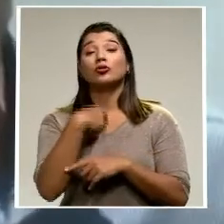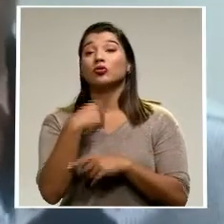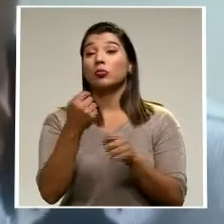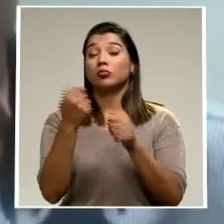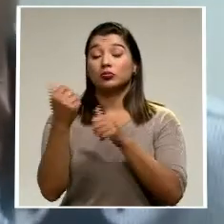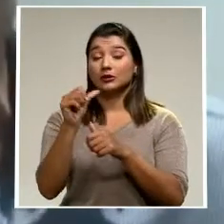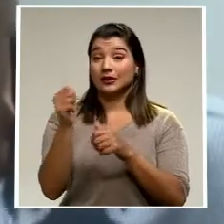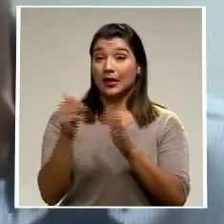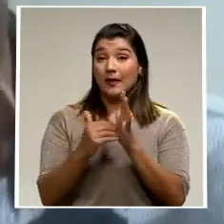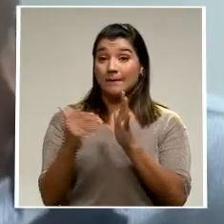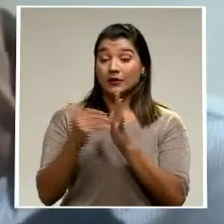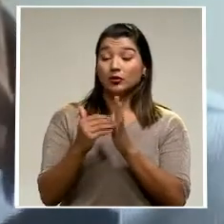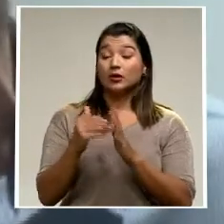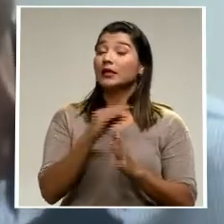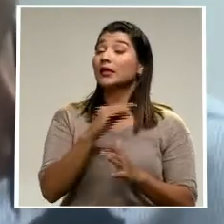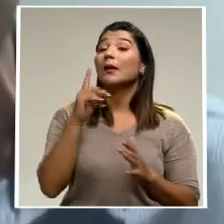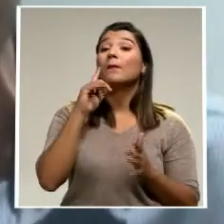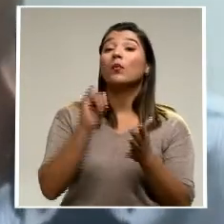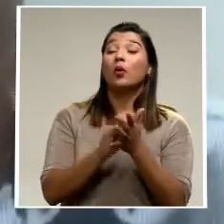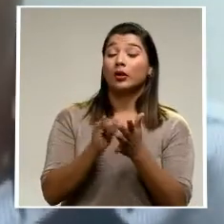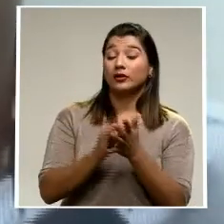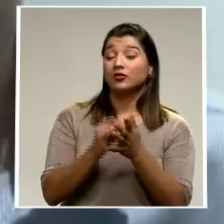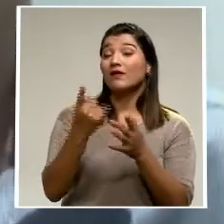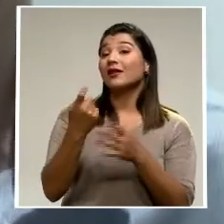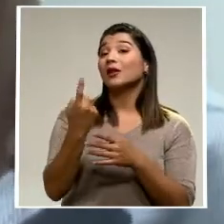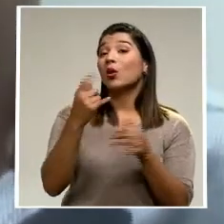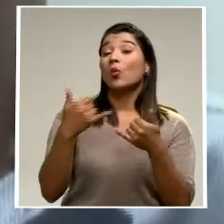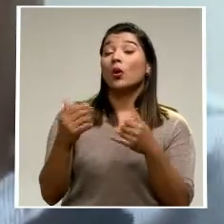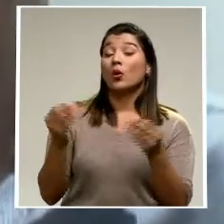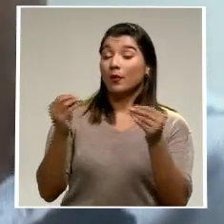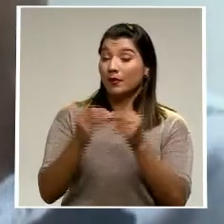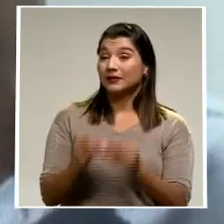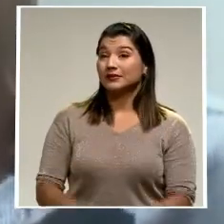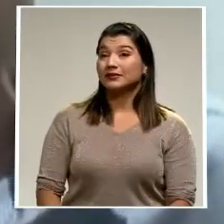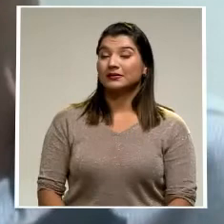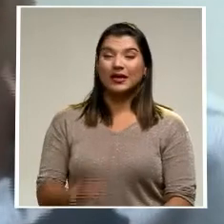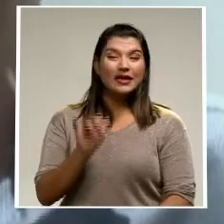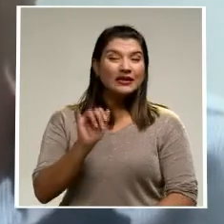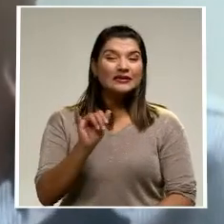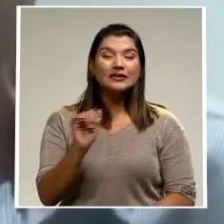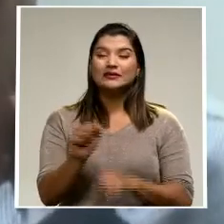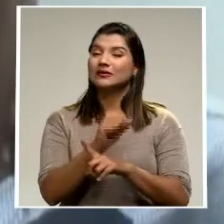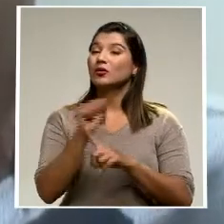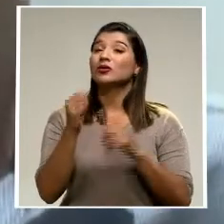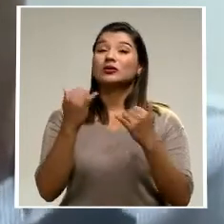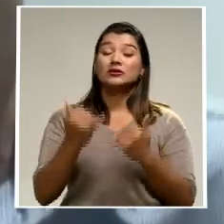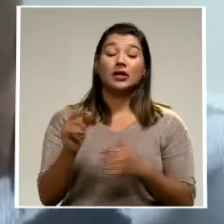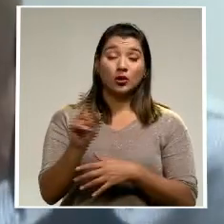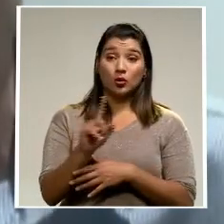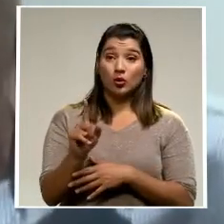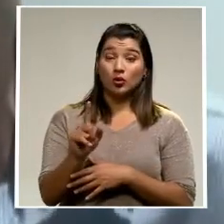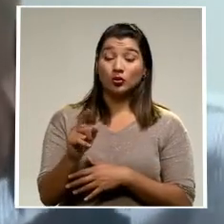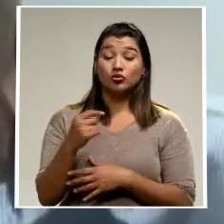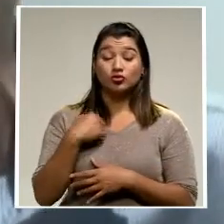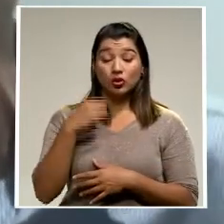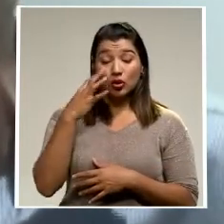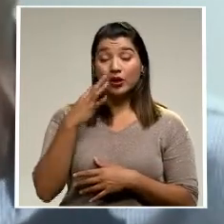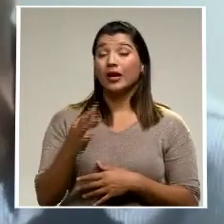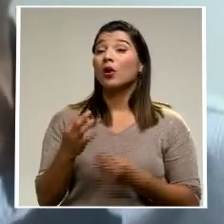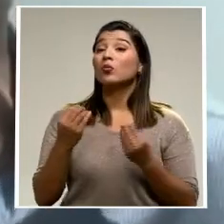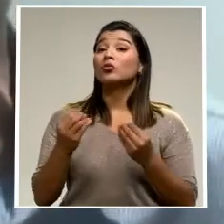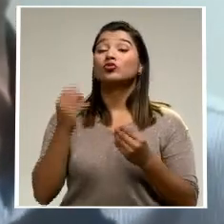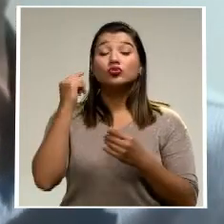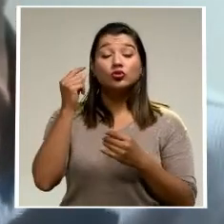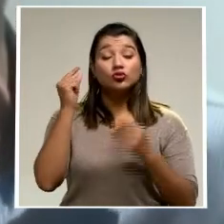la hacienda pública y por lo tanto quedaba el otro partido. Ya esa situación no se está dando y yo creo que hay de nuevo grupos que están tratando